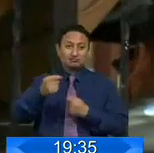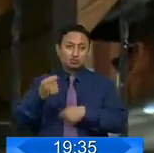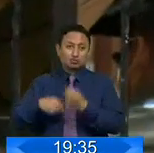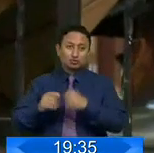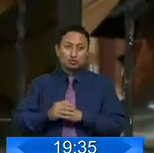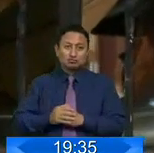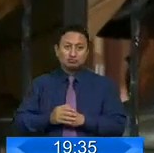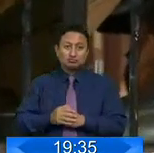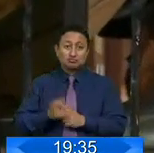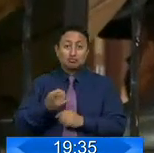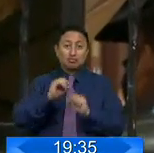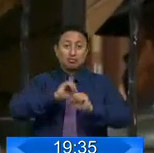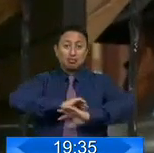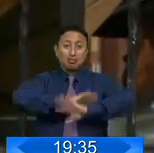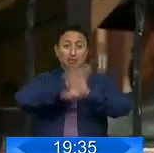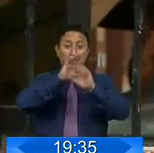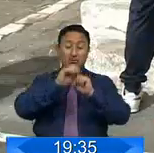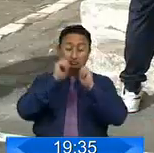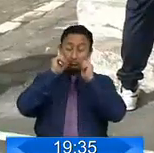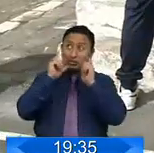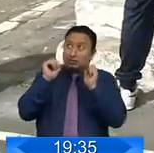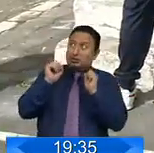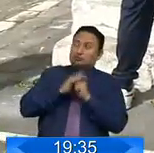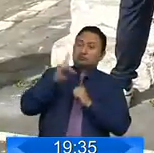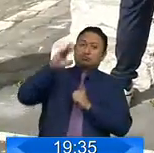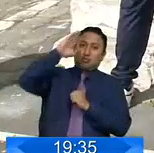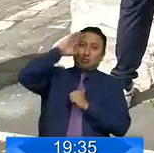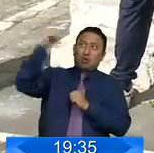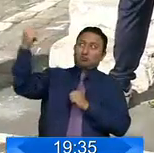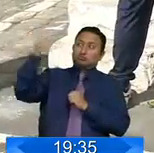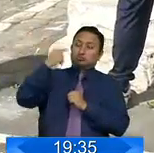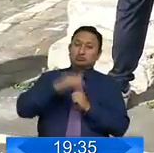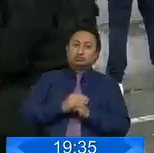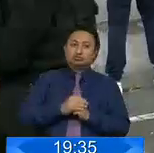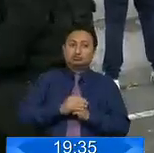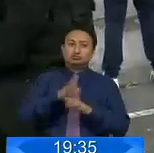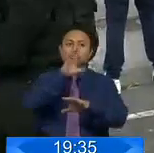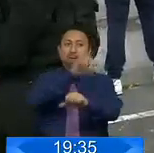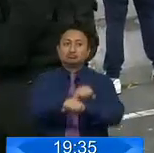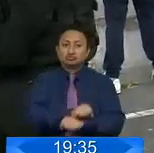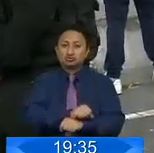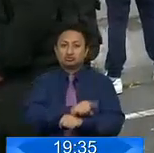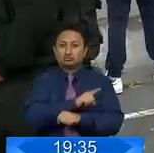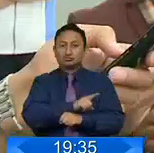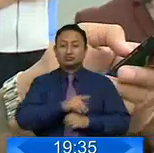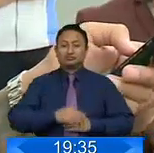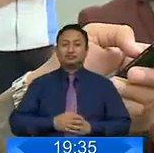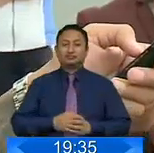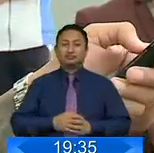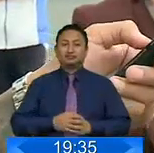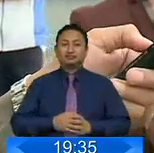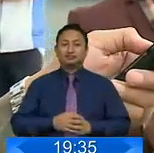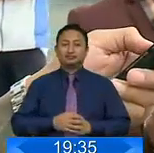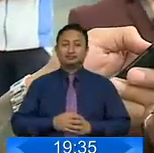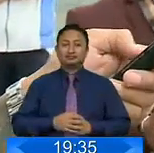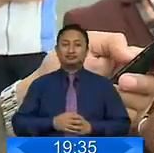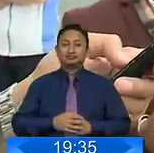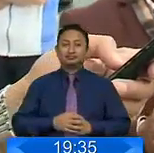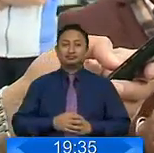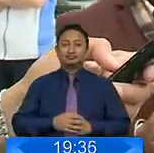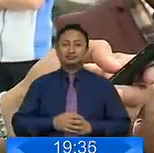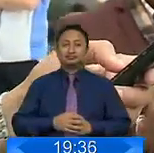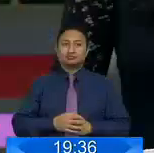donde muchos se despertaron con extraños en casa, la sorpresa fue grande, no estaban invitados. En Quito informó Iván